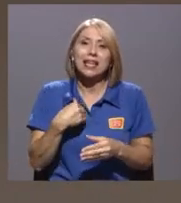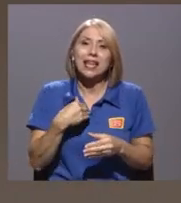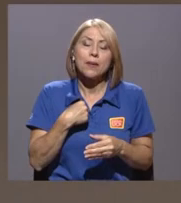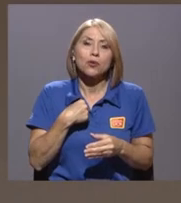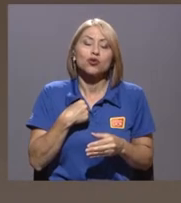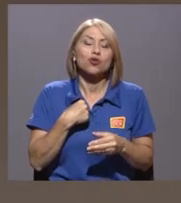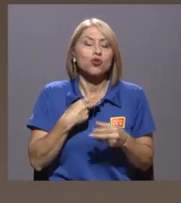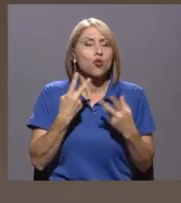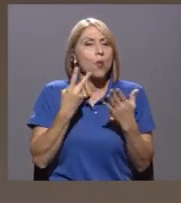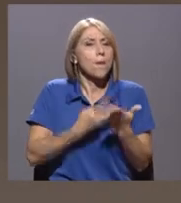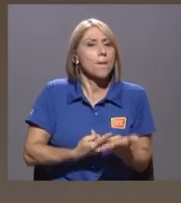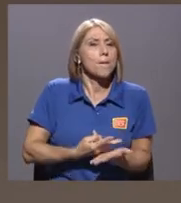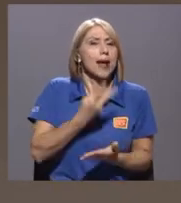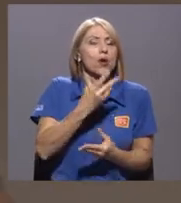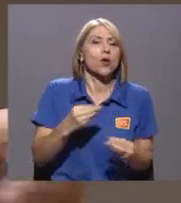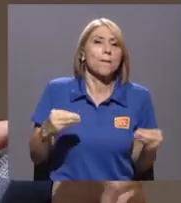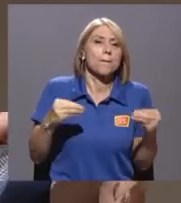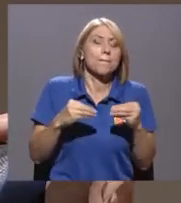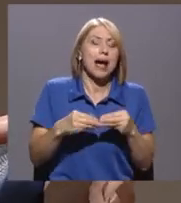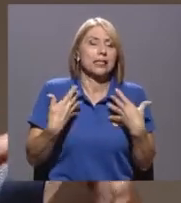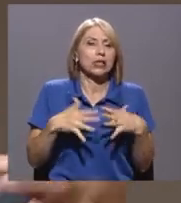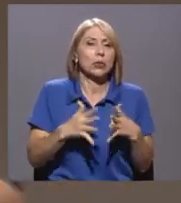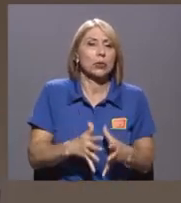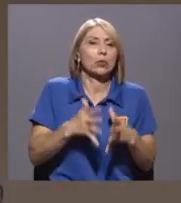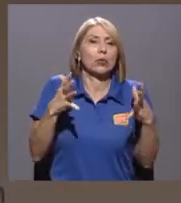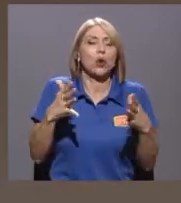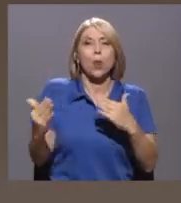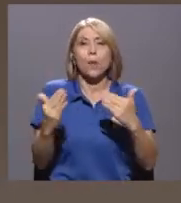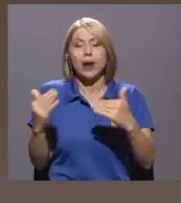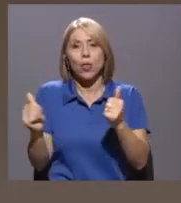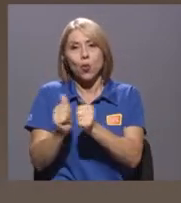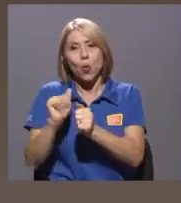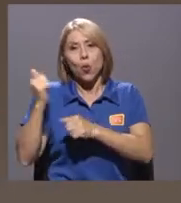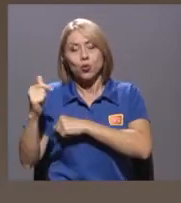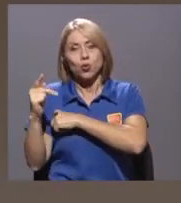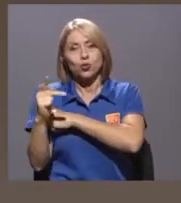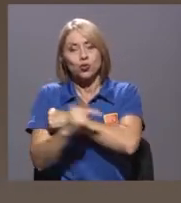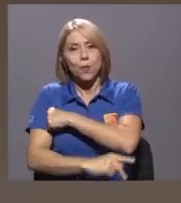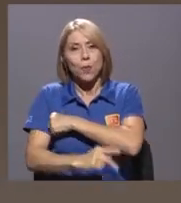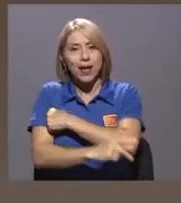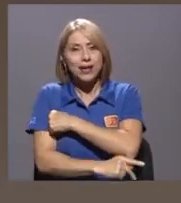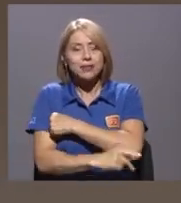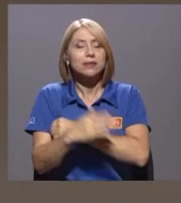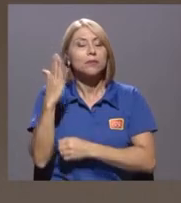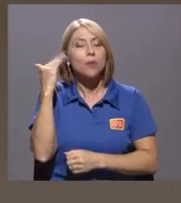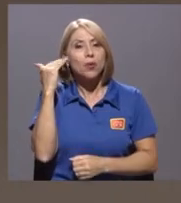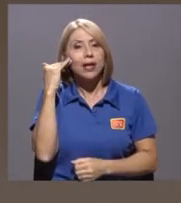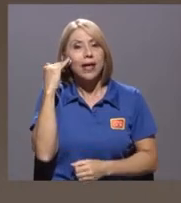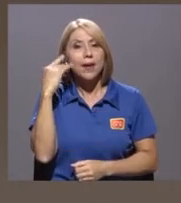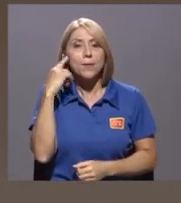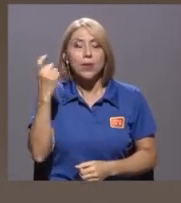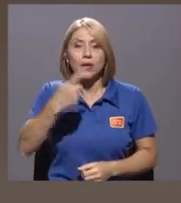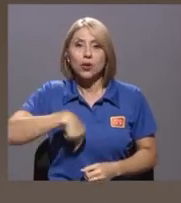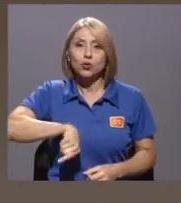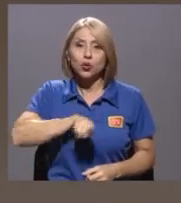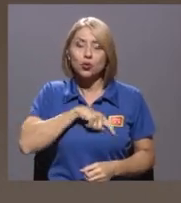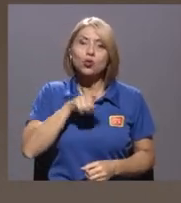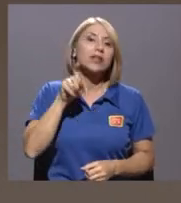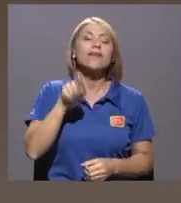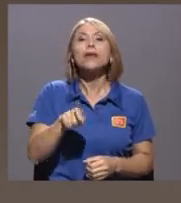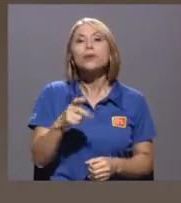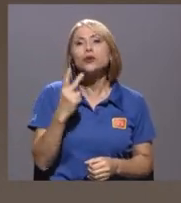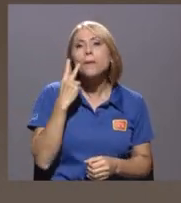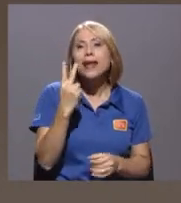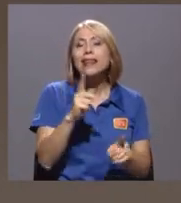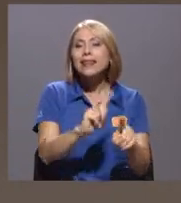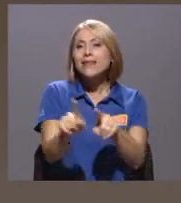otros sitios porque hubo que conjugar los los intereses de los sectores y